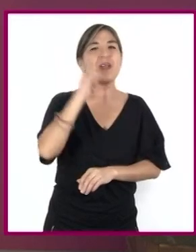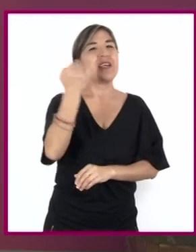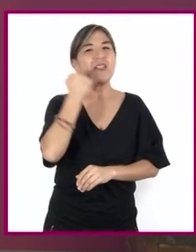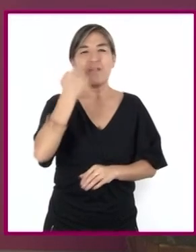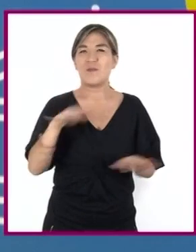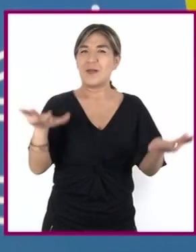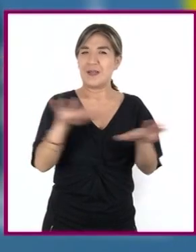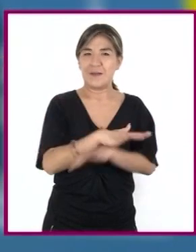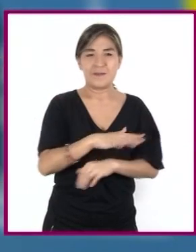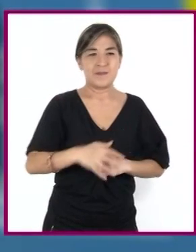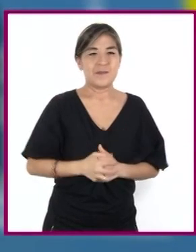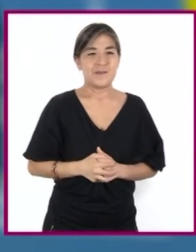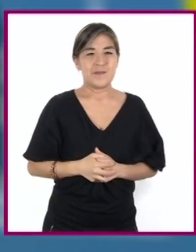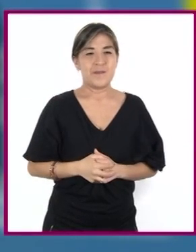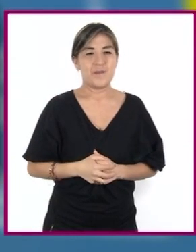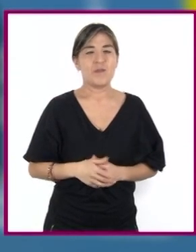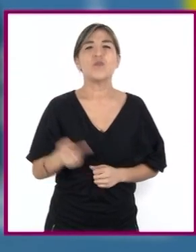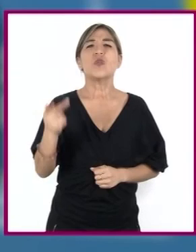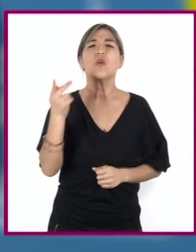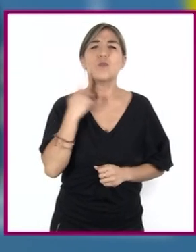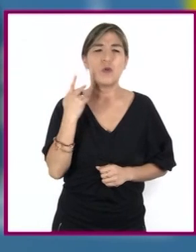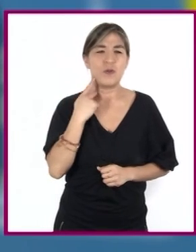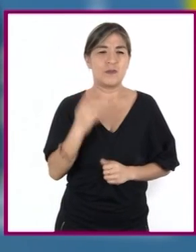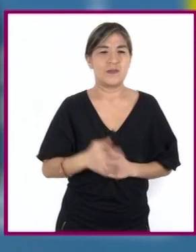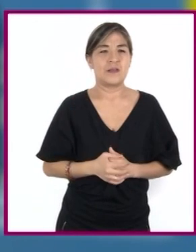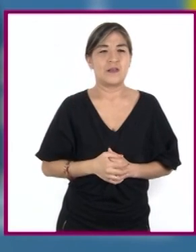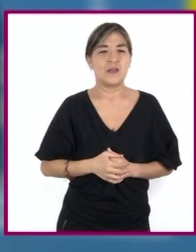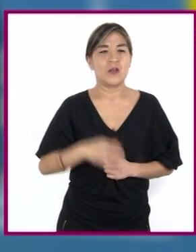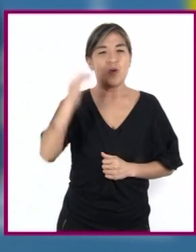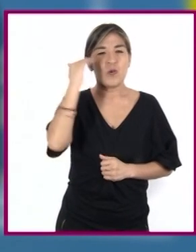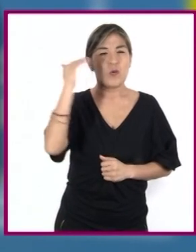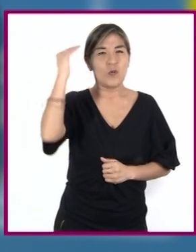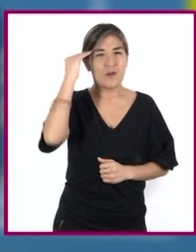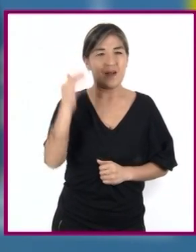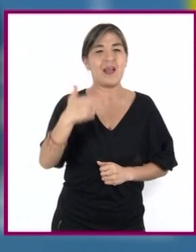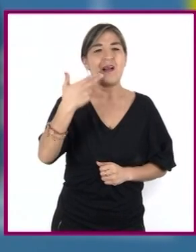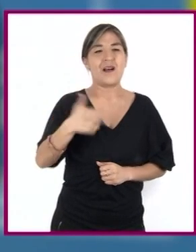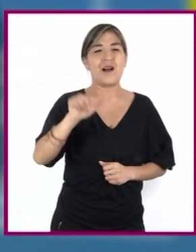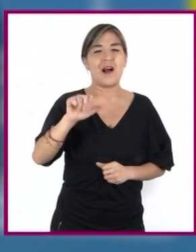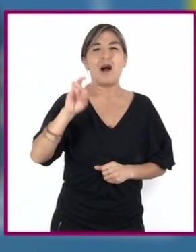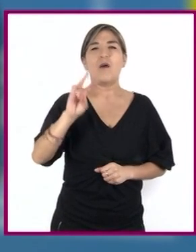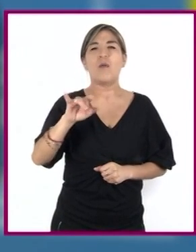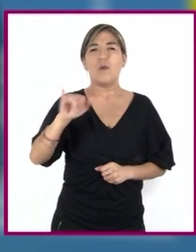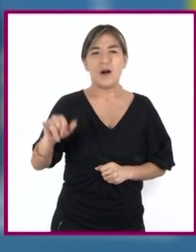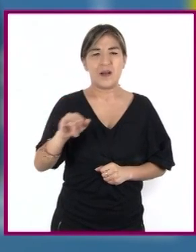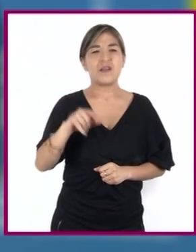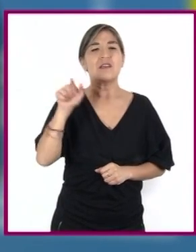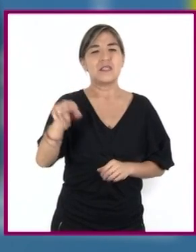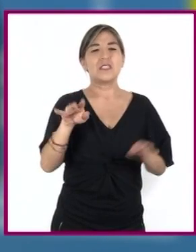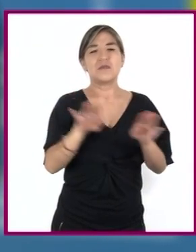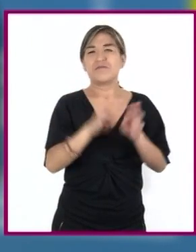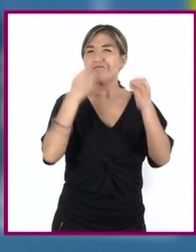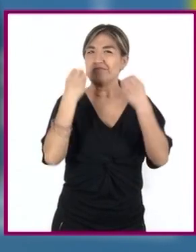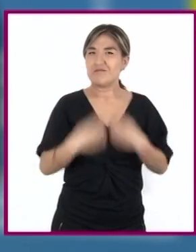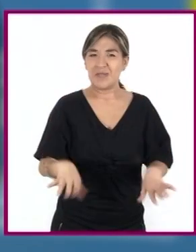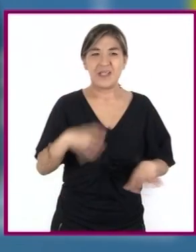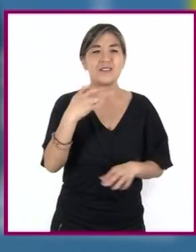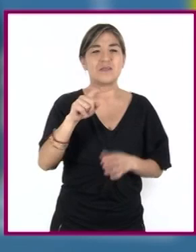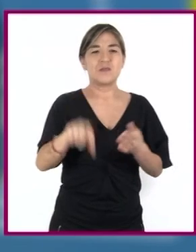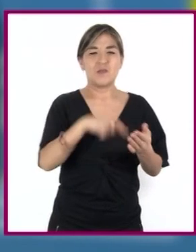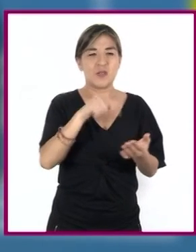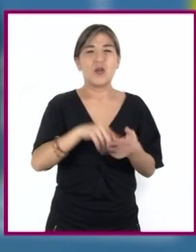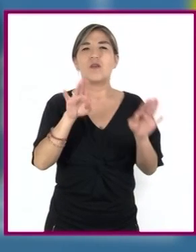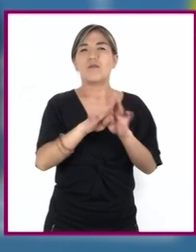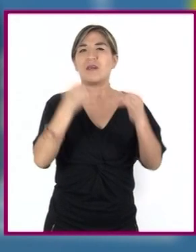idioma. En lo político, países como Corea o Hawái perdieron sus dinastías, independencia